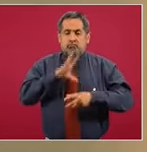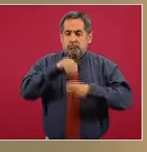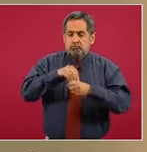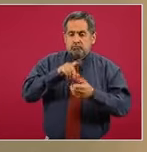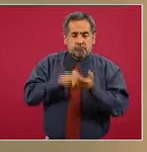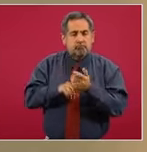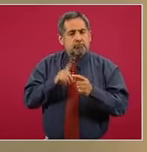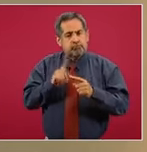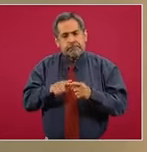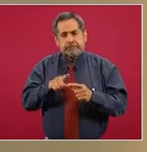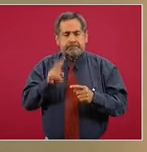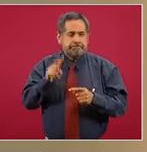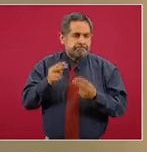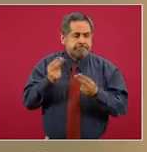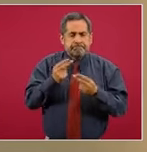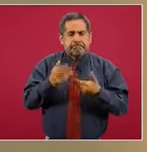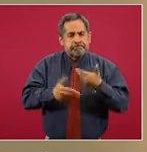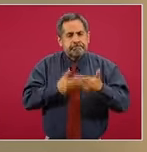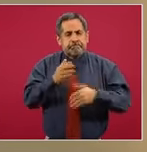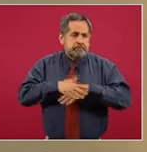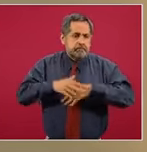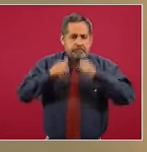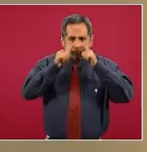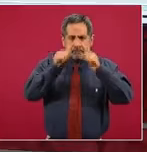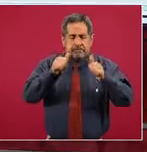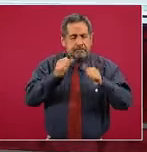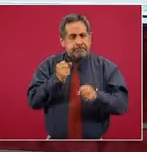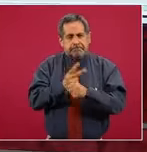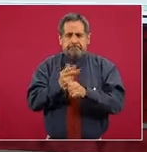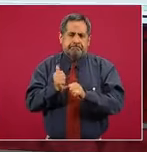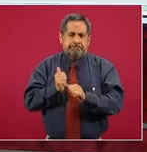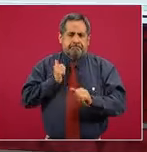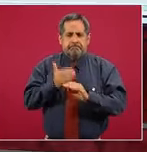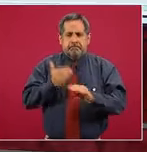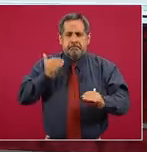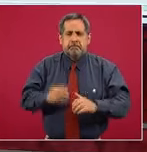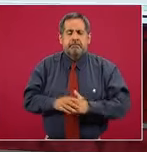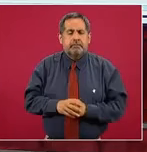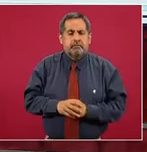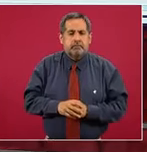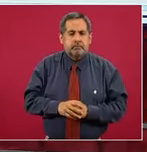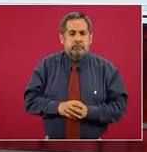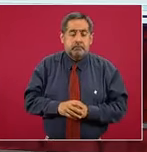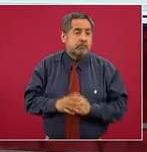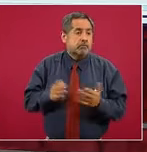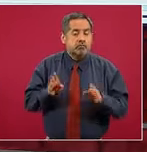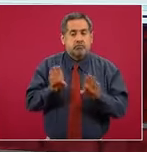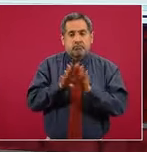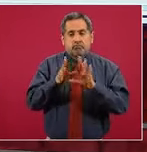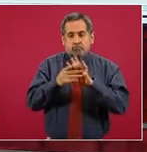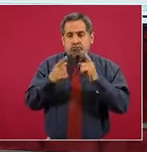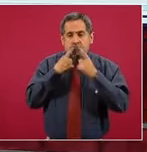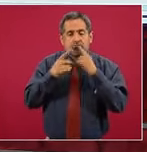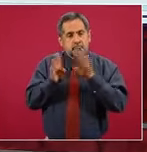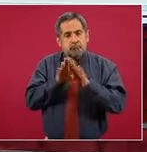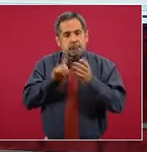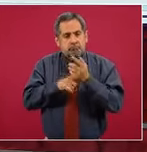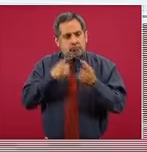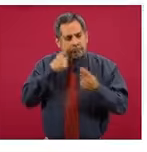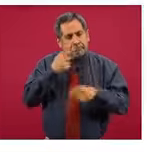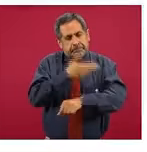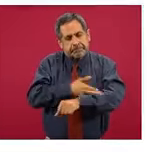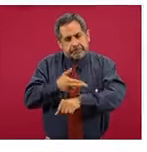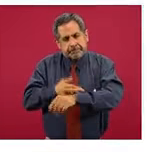como una gran necesidad, la búsqueda de atención oportuna. Y como vemos, aunque ha habido un descenso